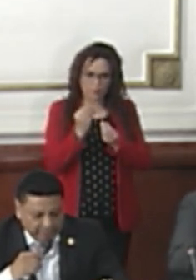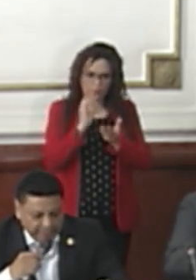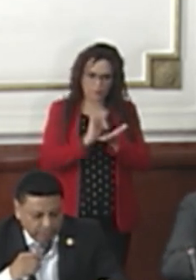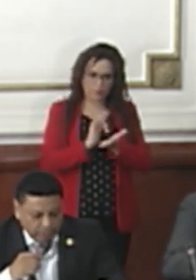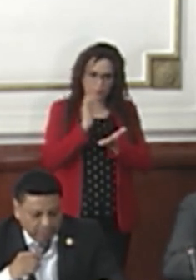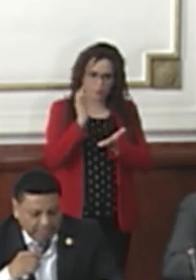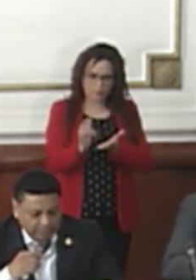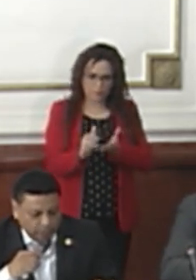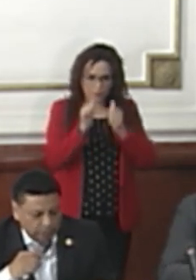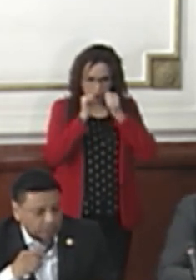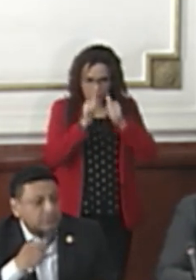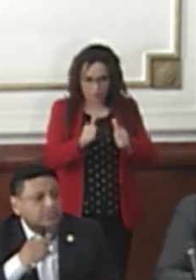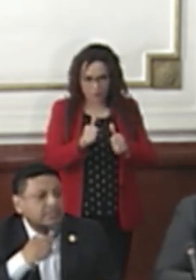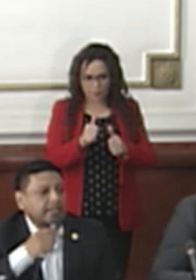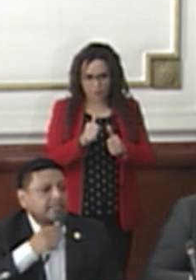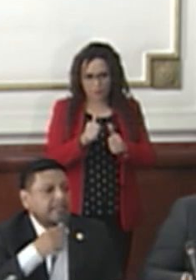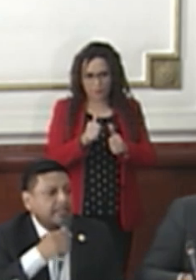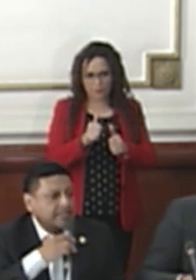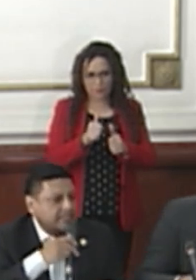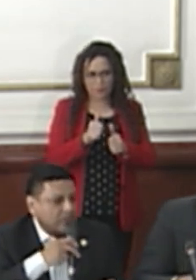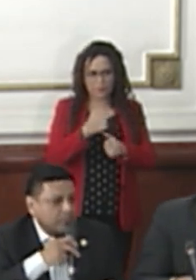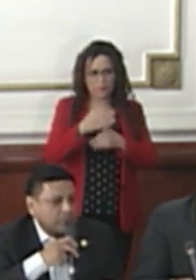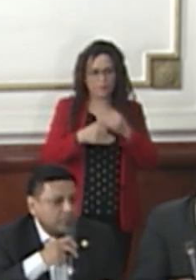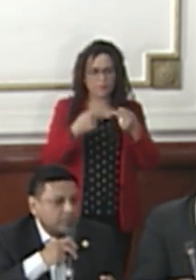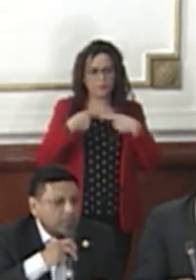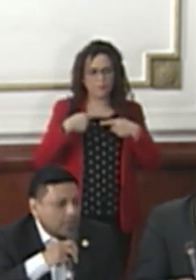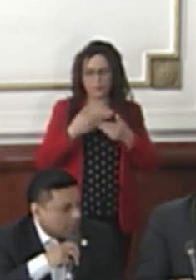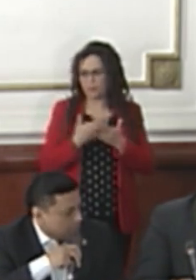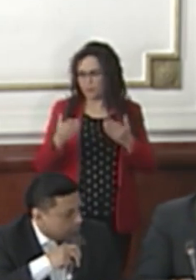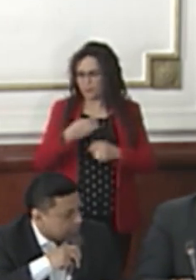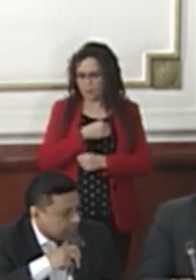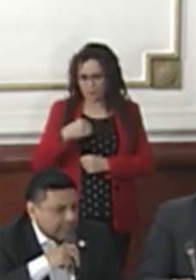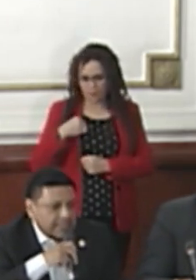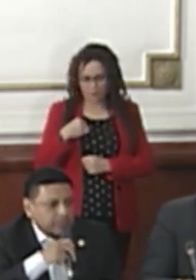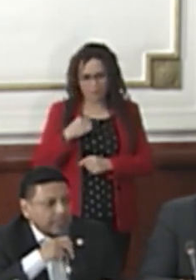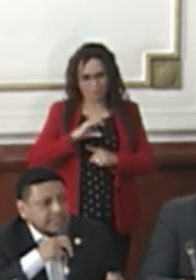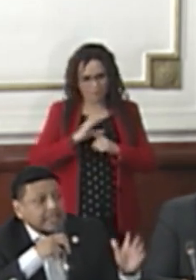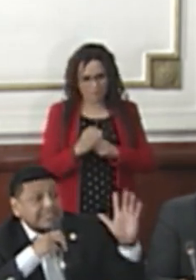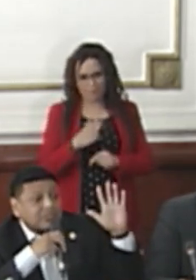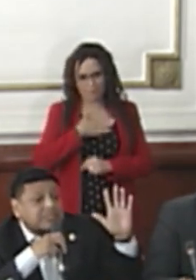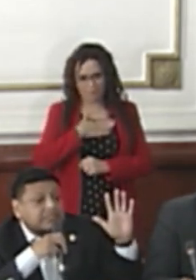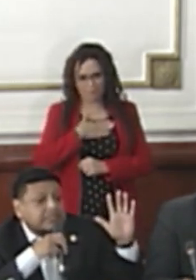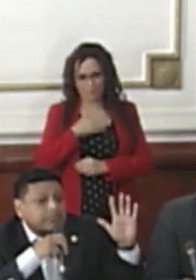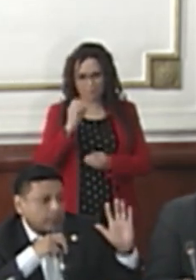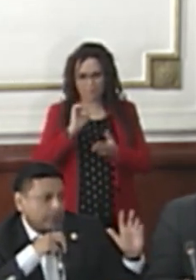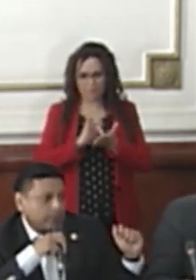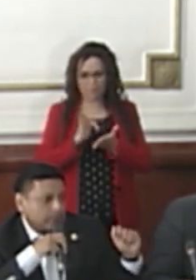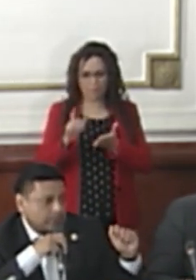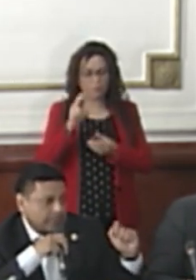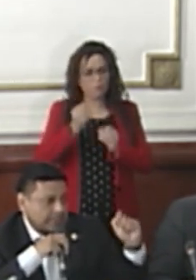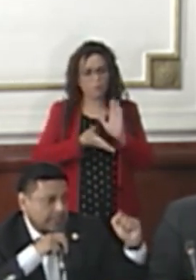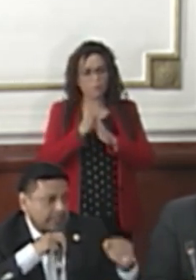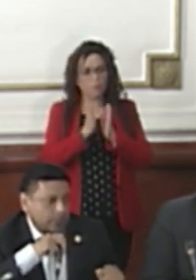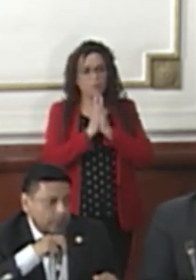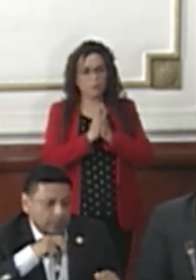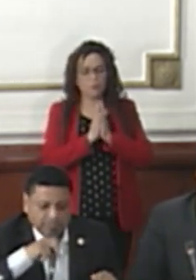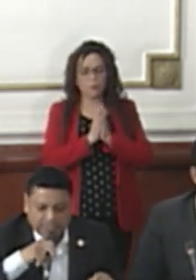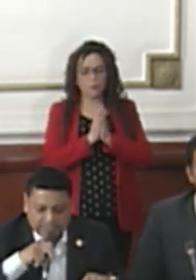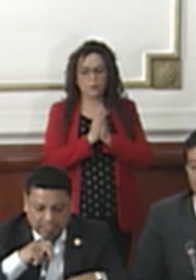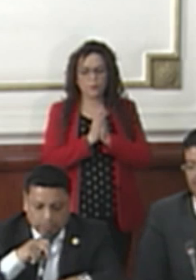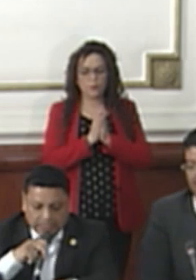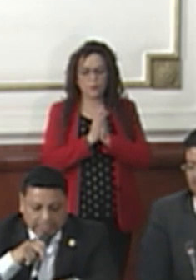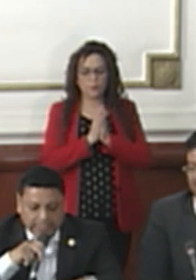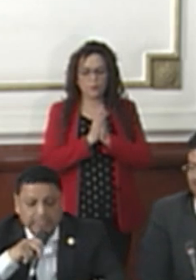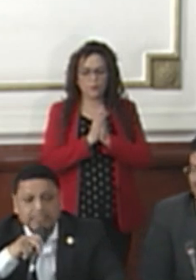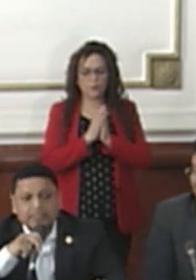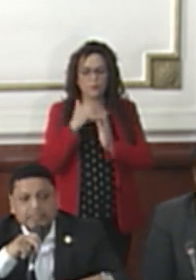la atención a todos los que integran esta comisión. Muchas gracias, buenas tardes. No se retiren, por favor, quisiera yo darles